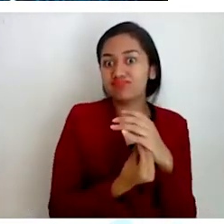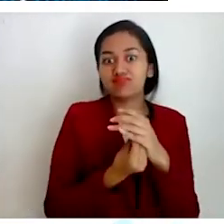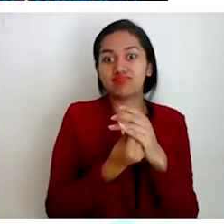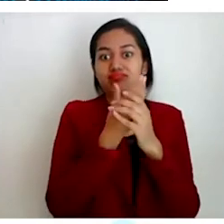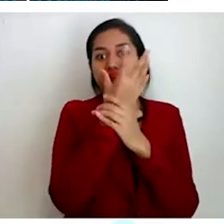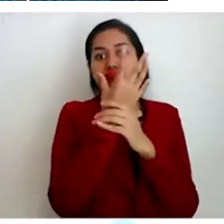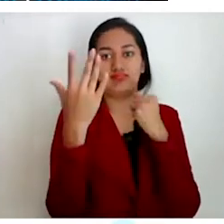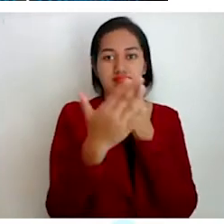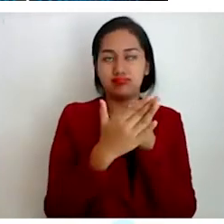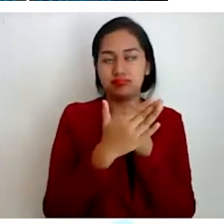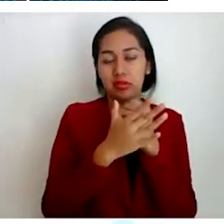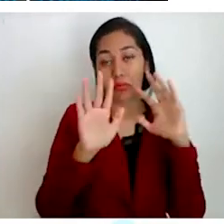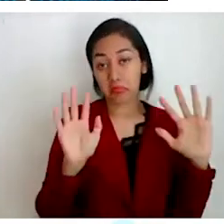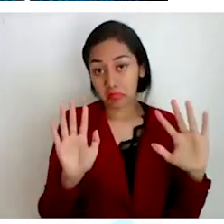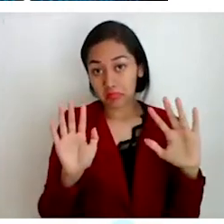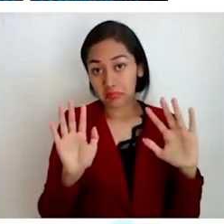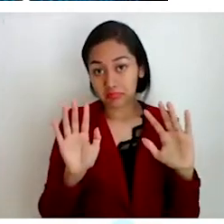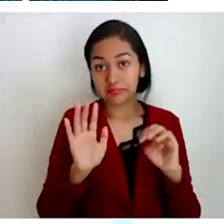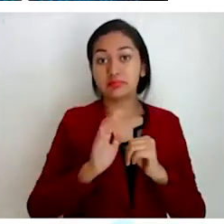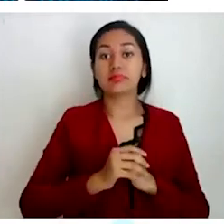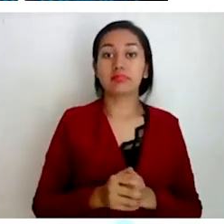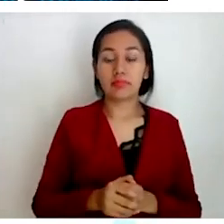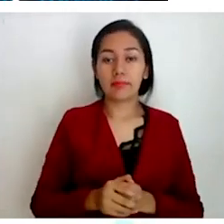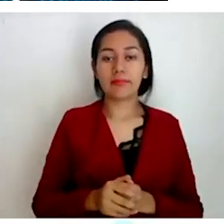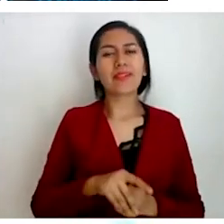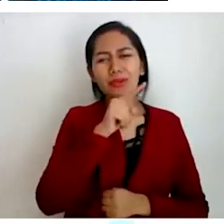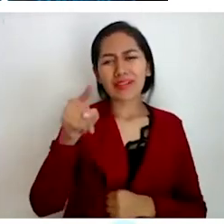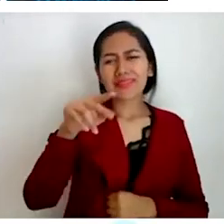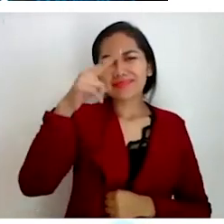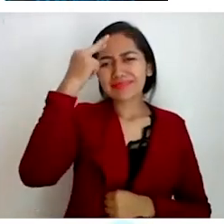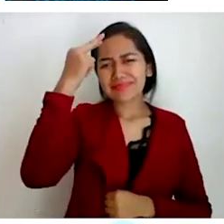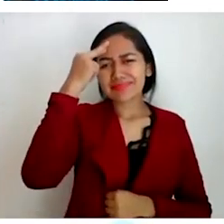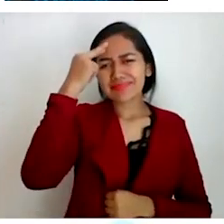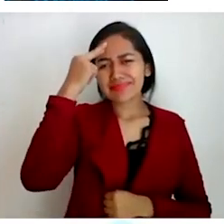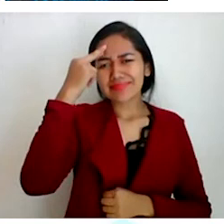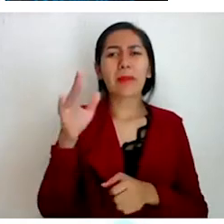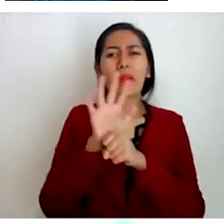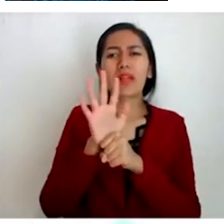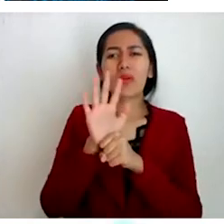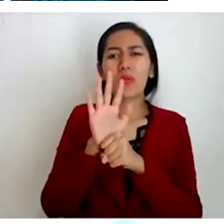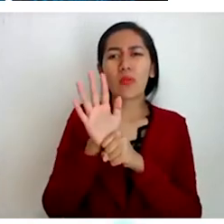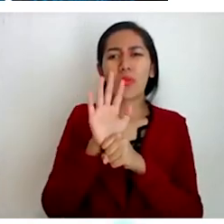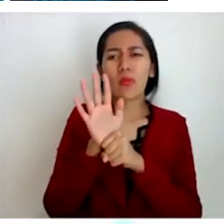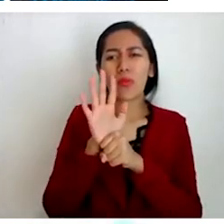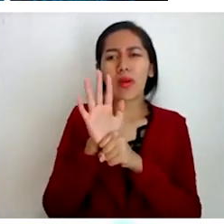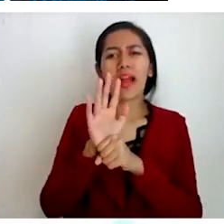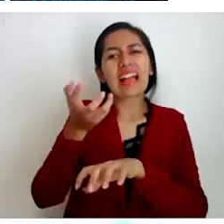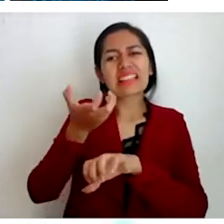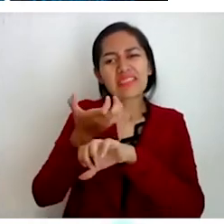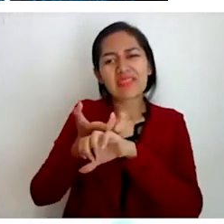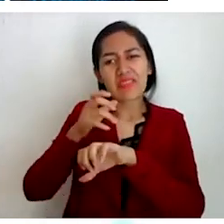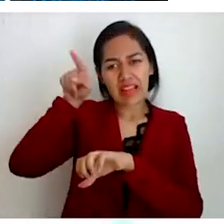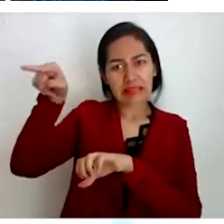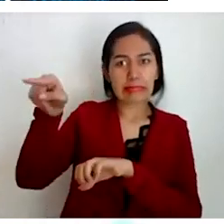incluso, fíjense, si recuerdan la película de The Wall, de Alan Parker, recientemente fallecido